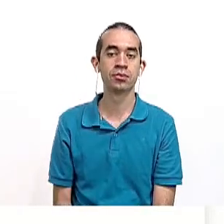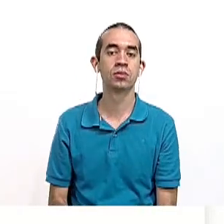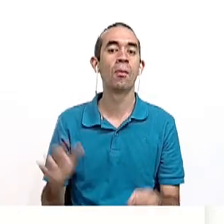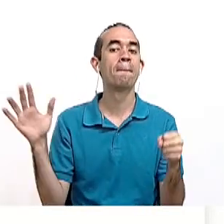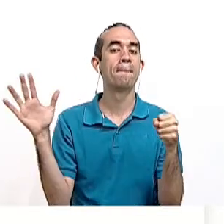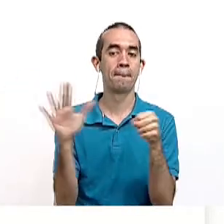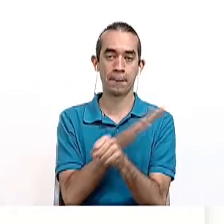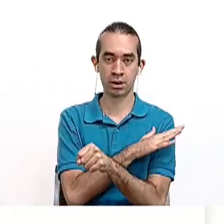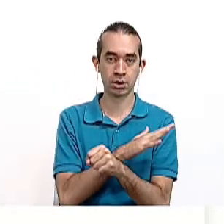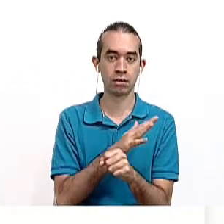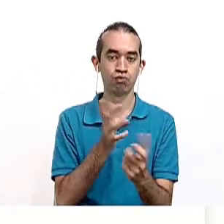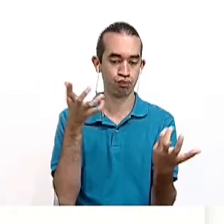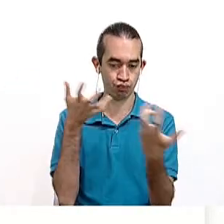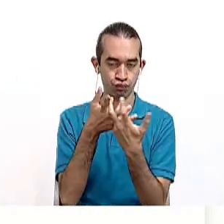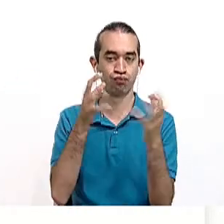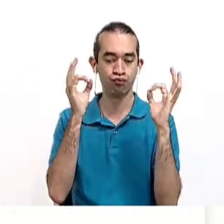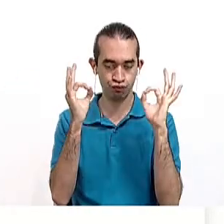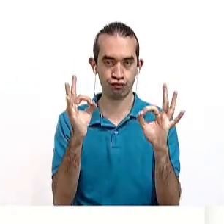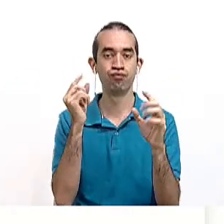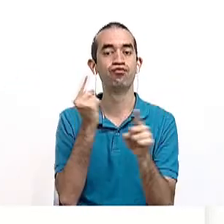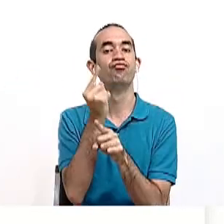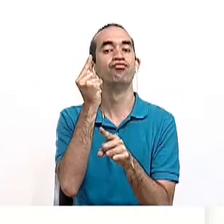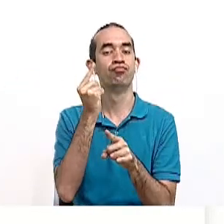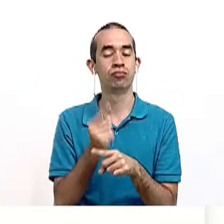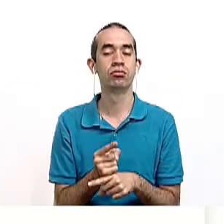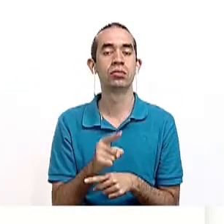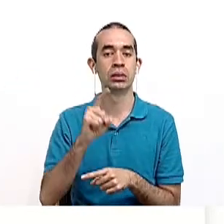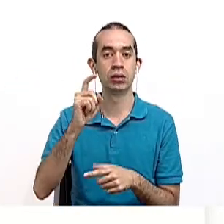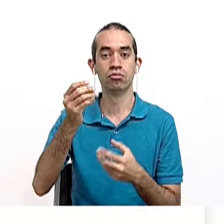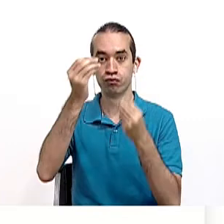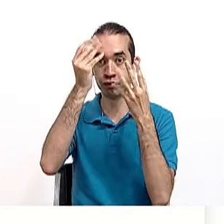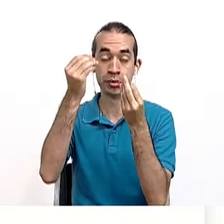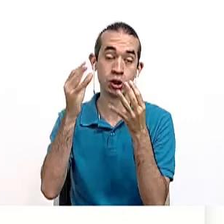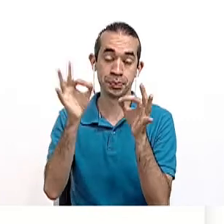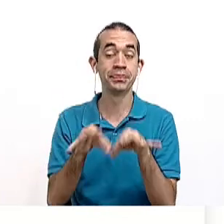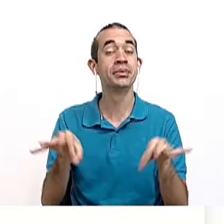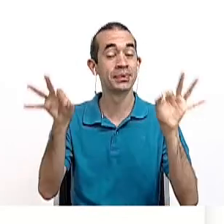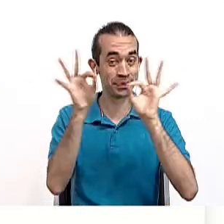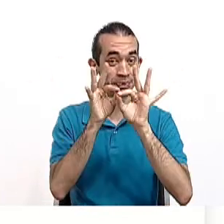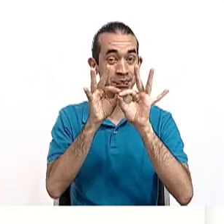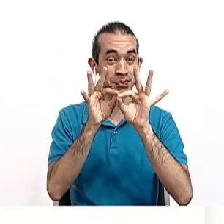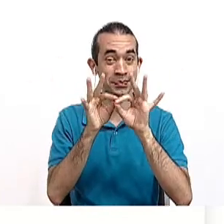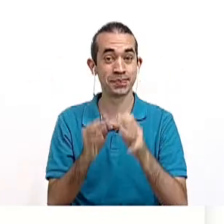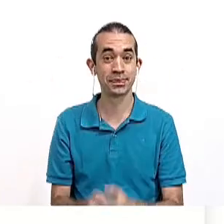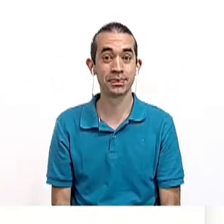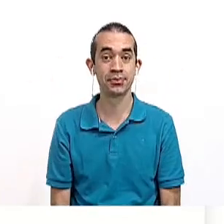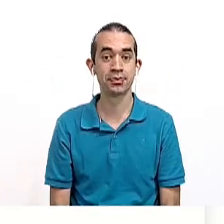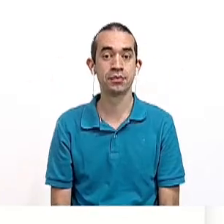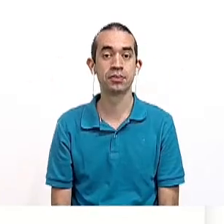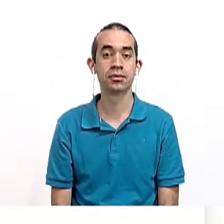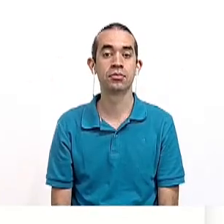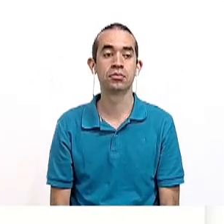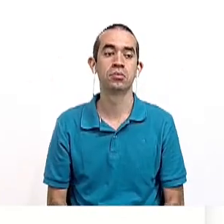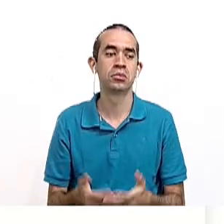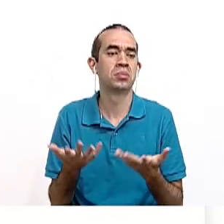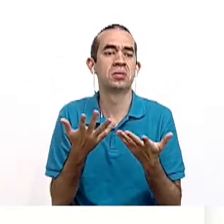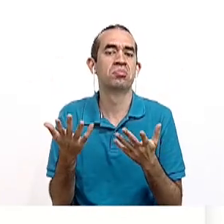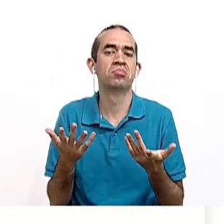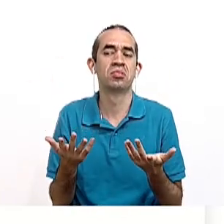completa y oportuna. Es decir, tiene la información esencial de un